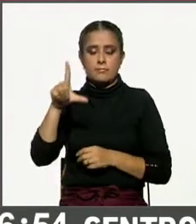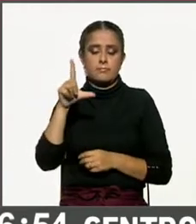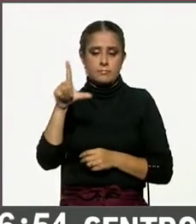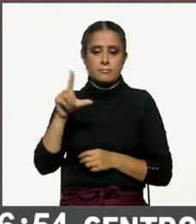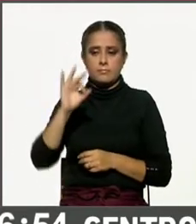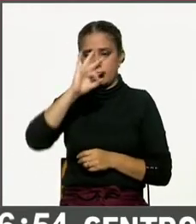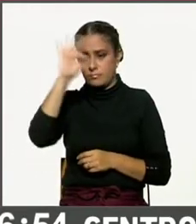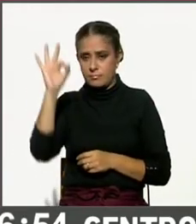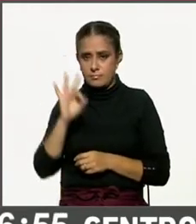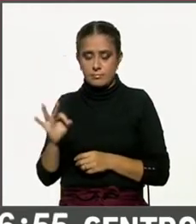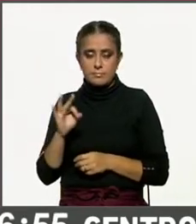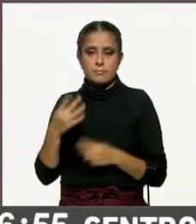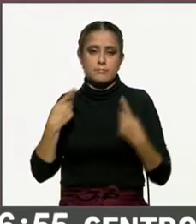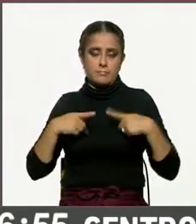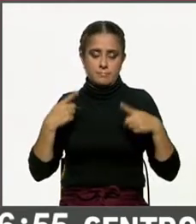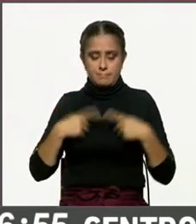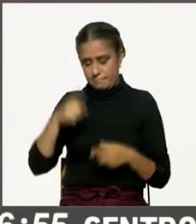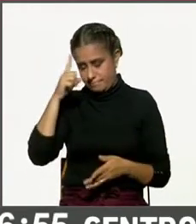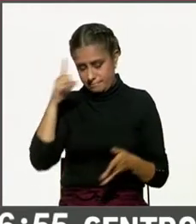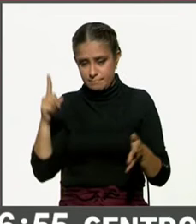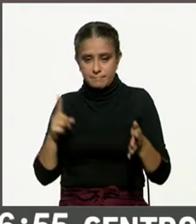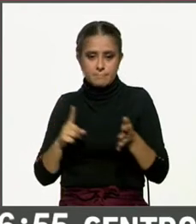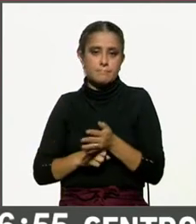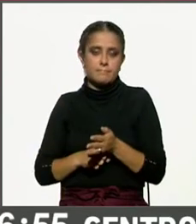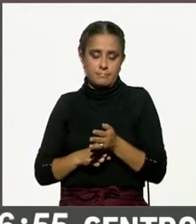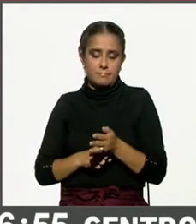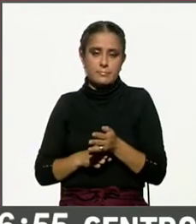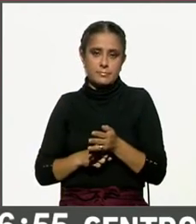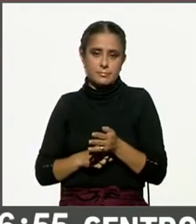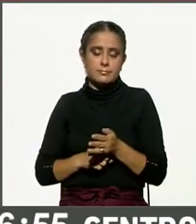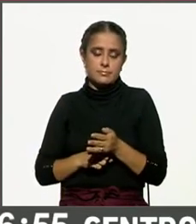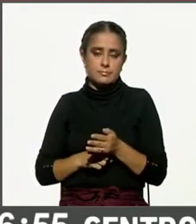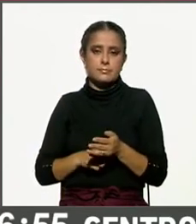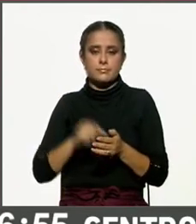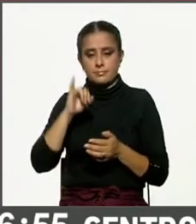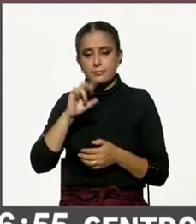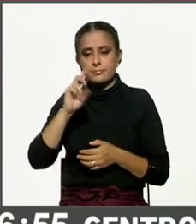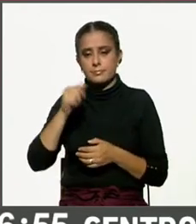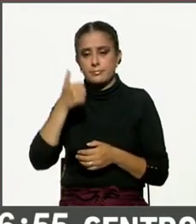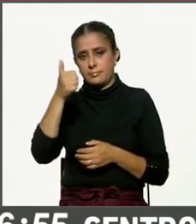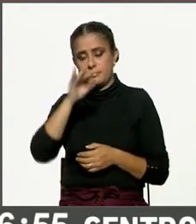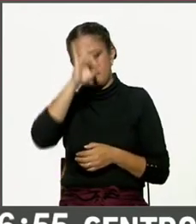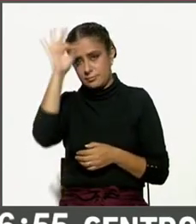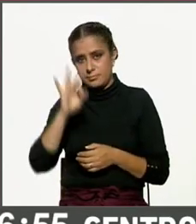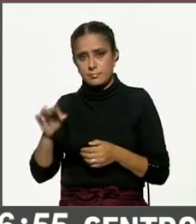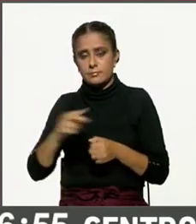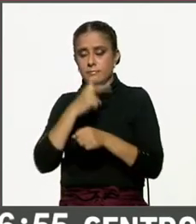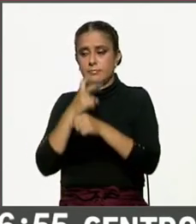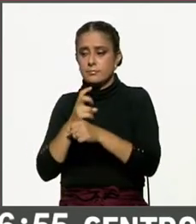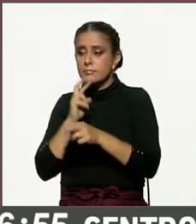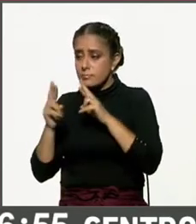17% para, digamos, en la primera respuesta y 36% en la segunda.